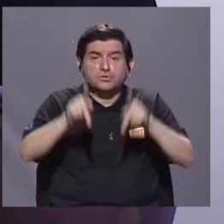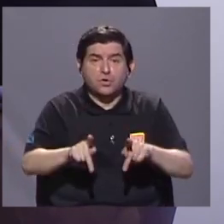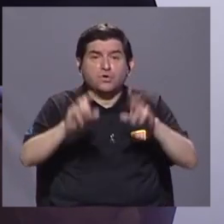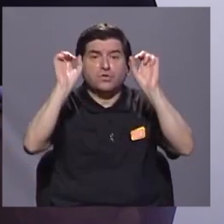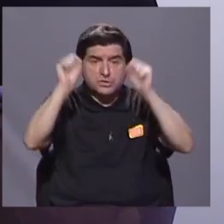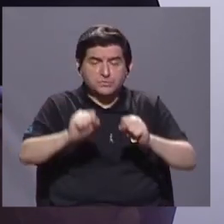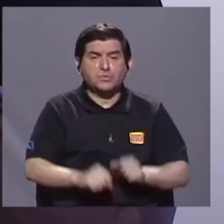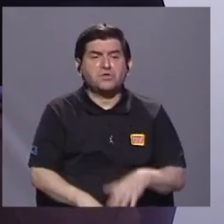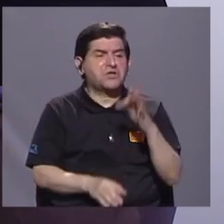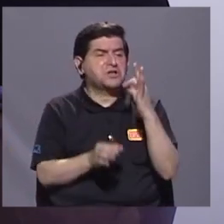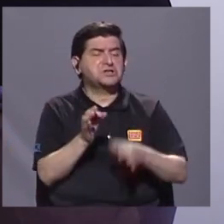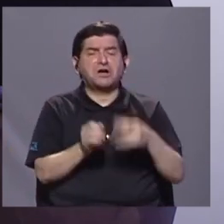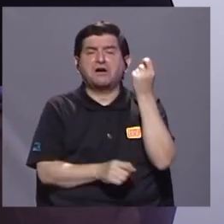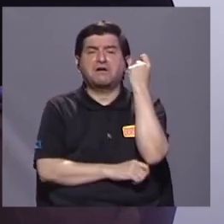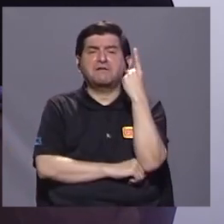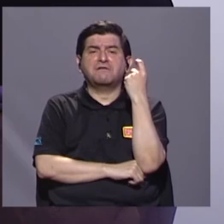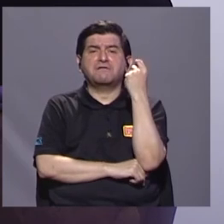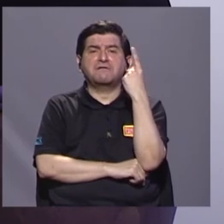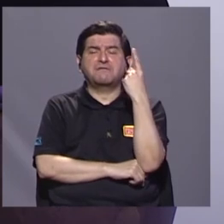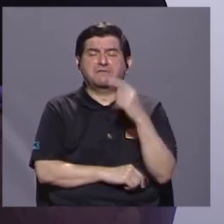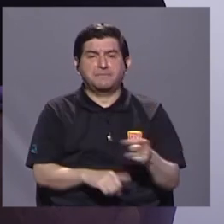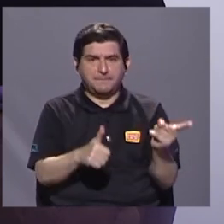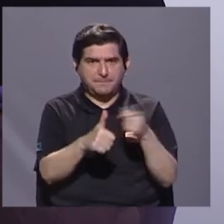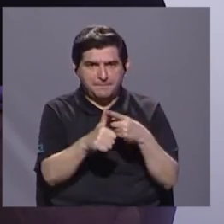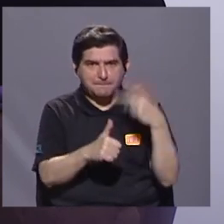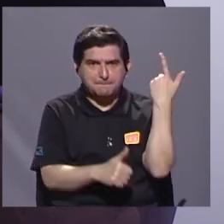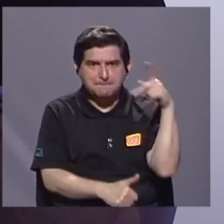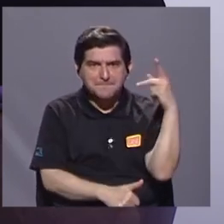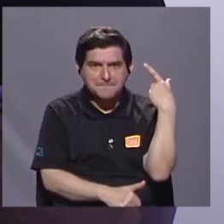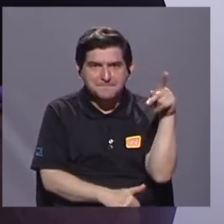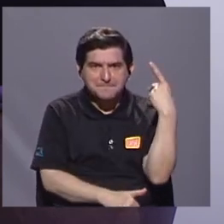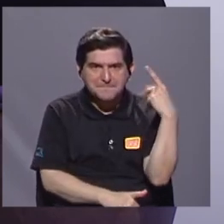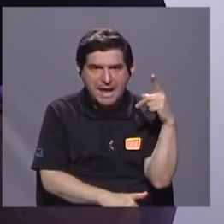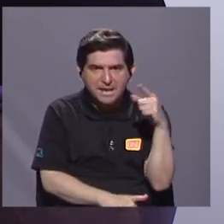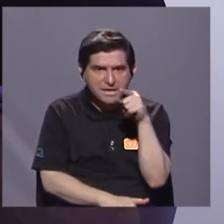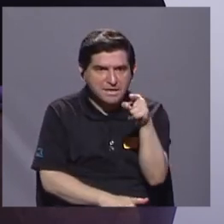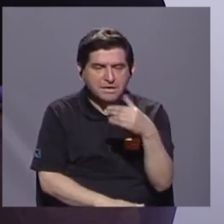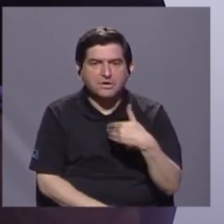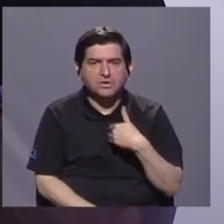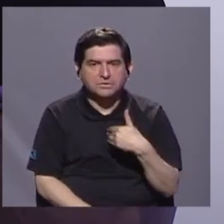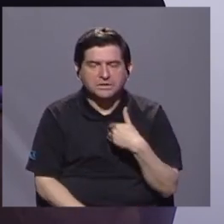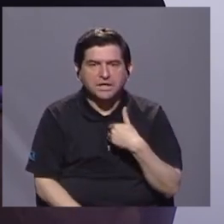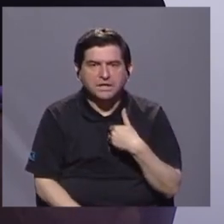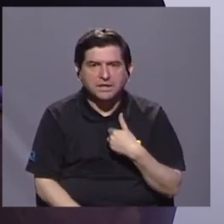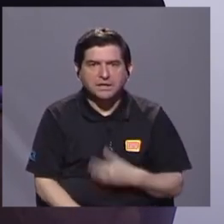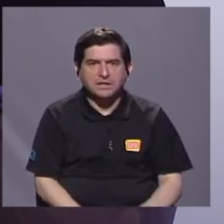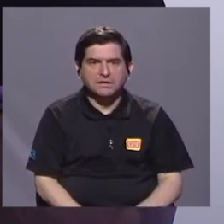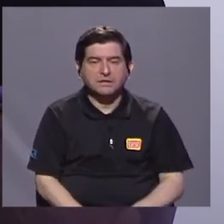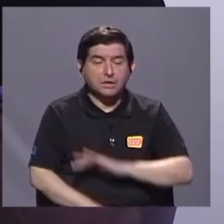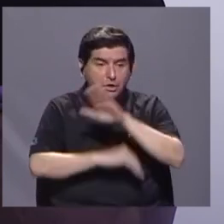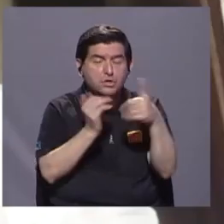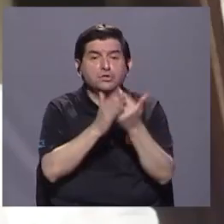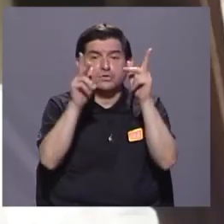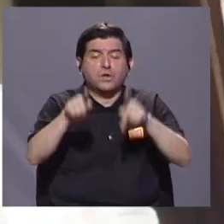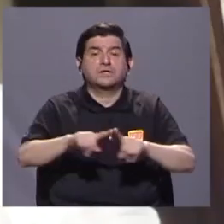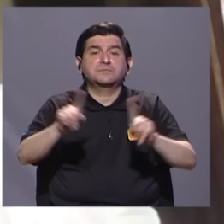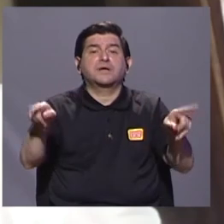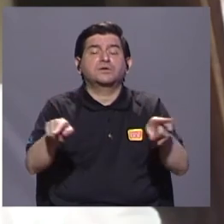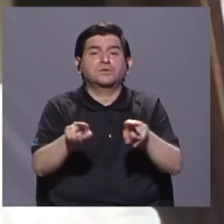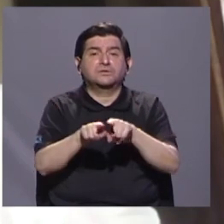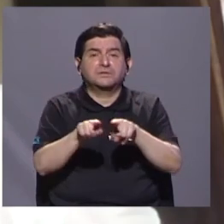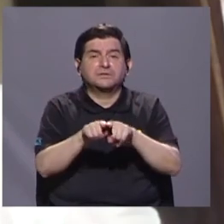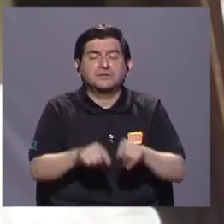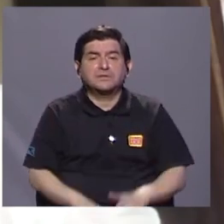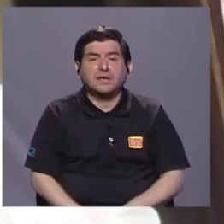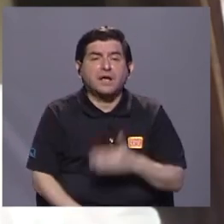forma sencilla comprender. Número uno, el riesgo que se están viendo expuestos y expuestas todas las personas, pero también